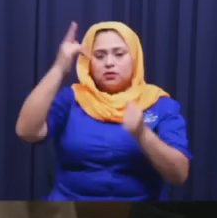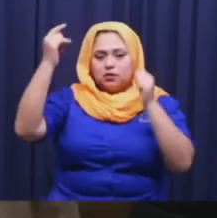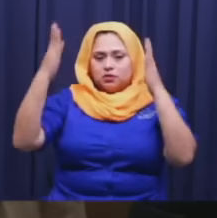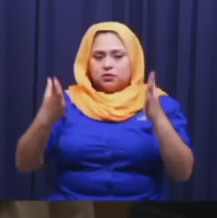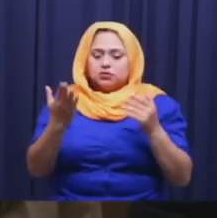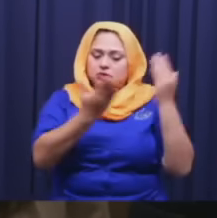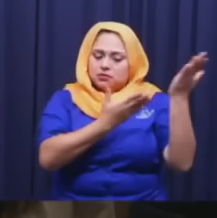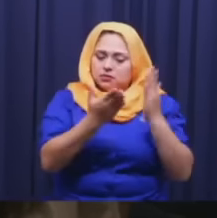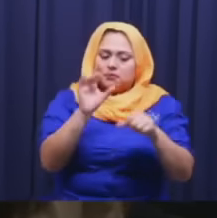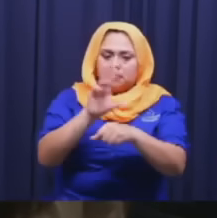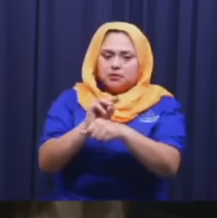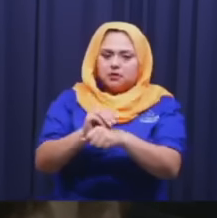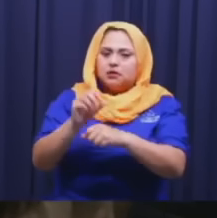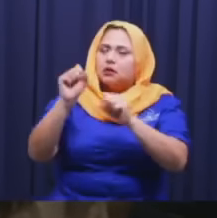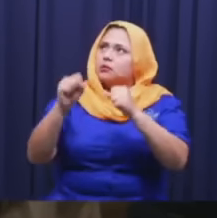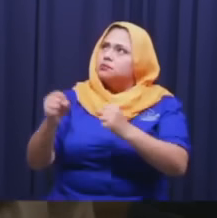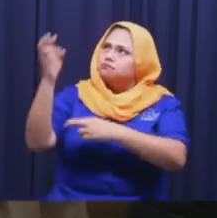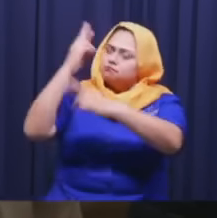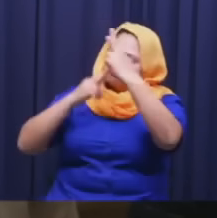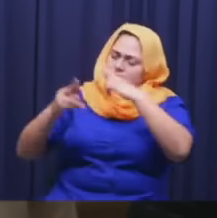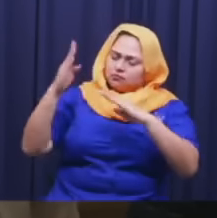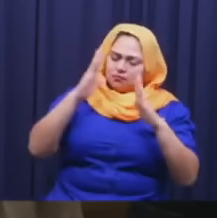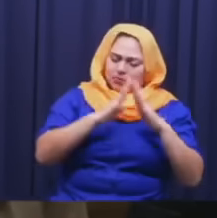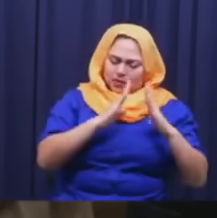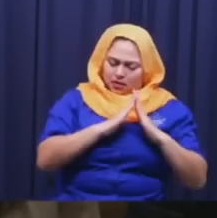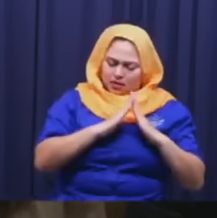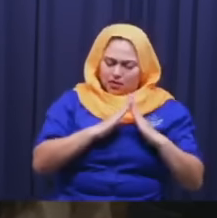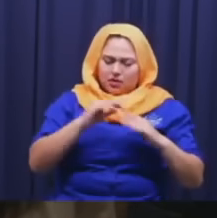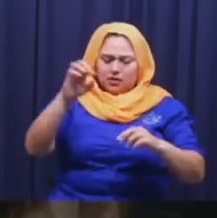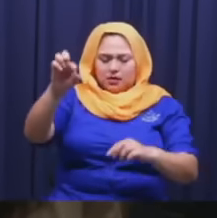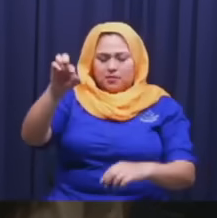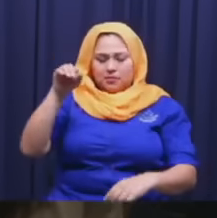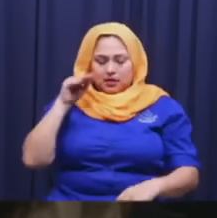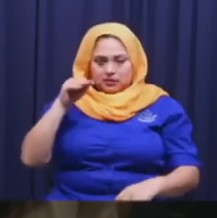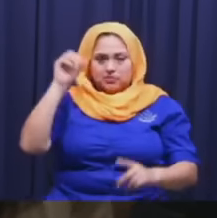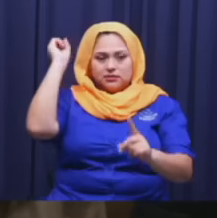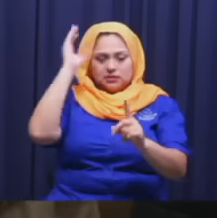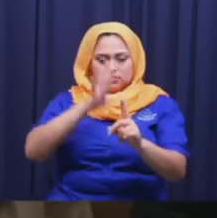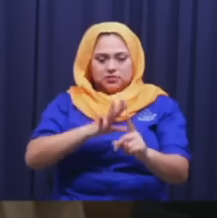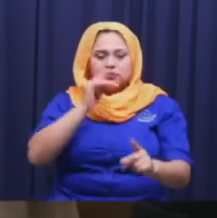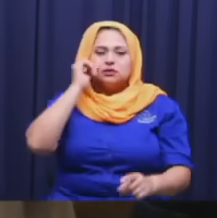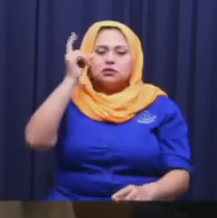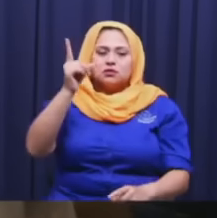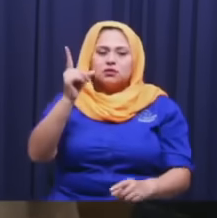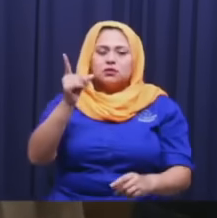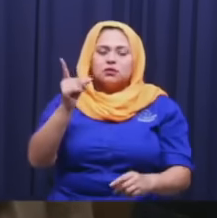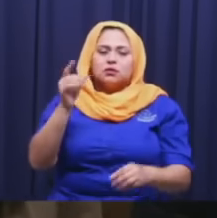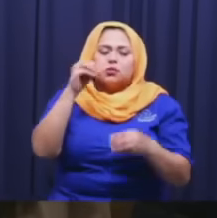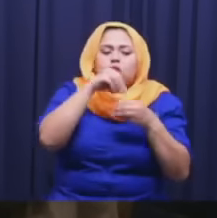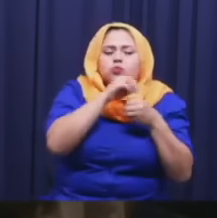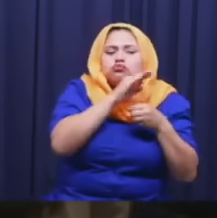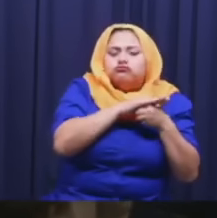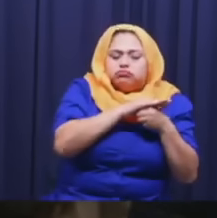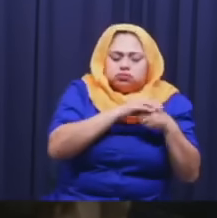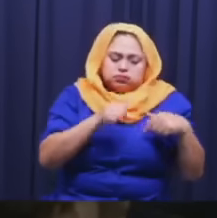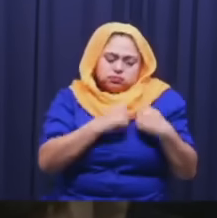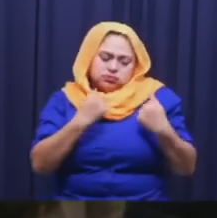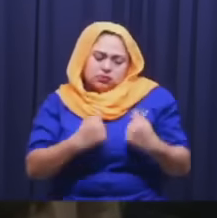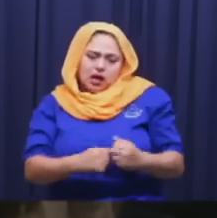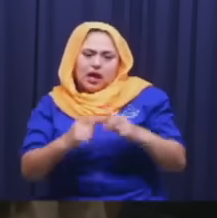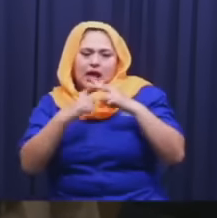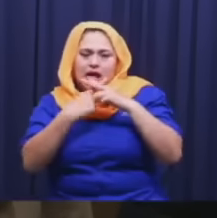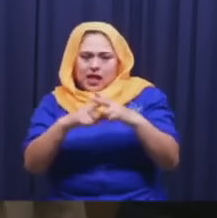podamos regresar a nuestros hogares con esa paz y con esa bendición, Señor, atesorada en nuestros corazones,